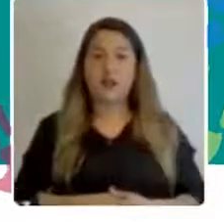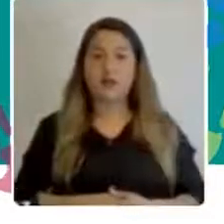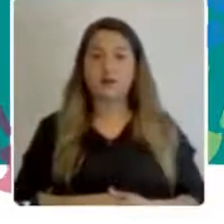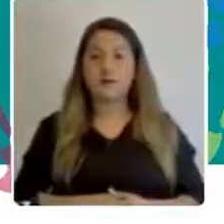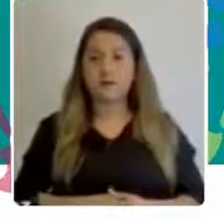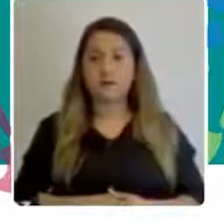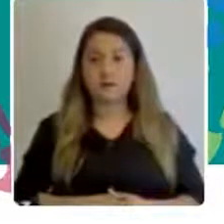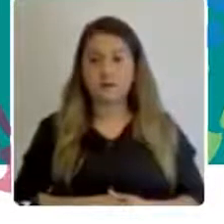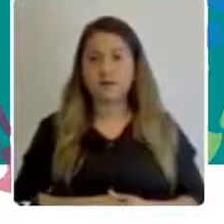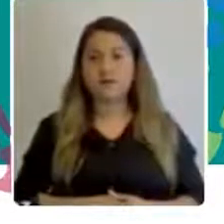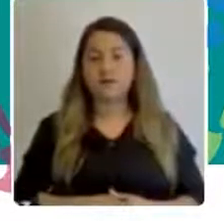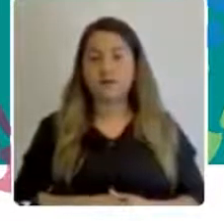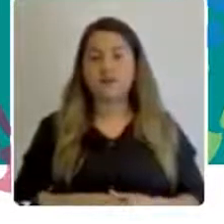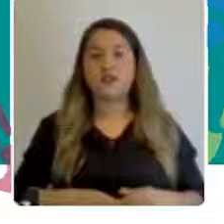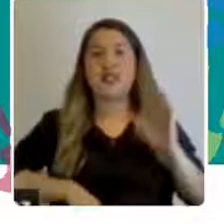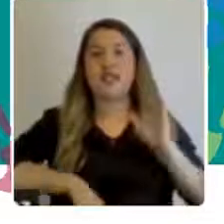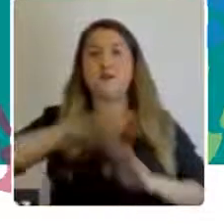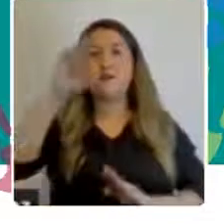Estimaciones más recientes